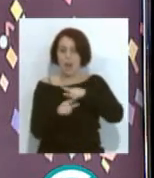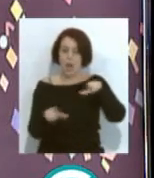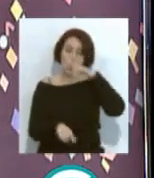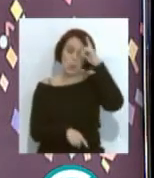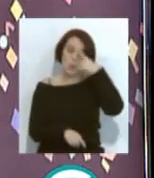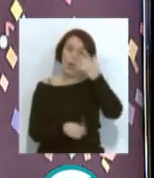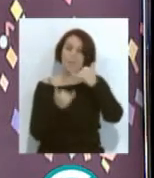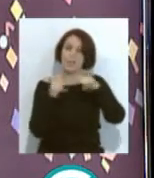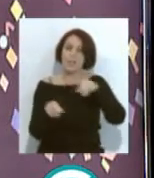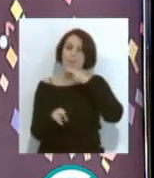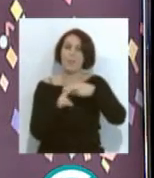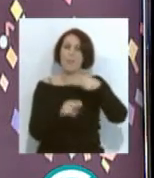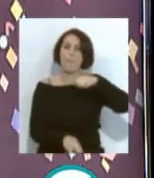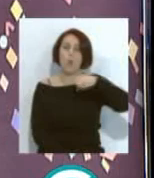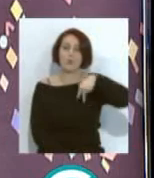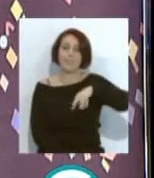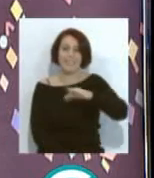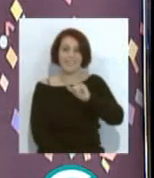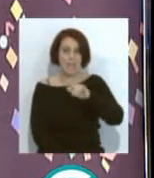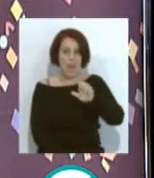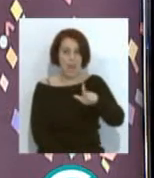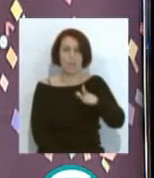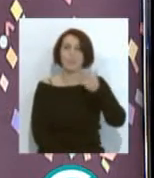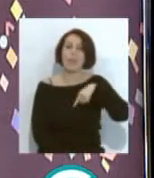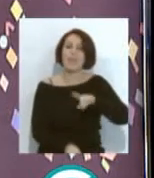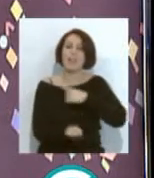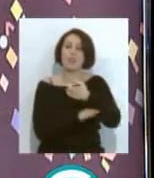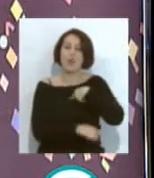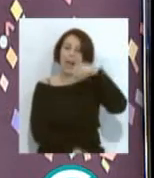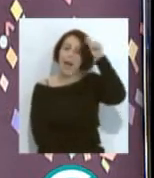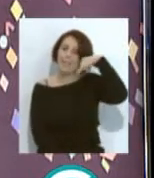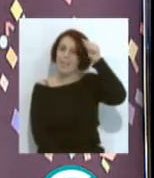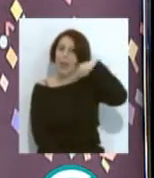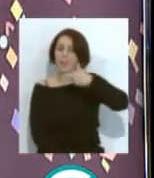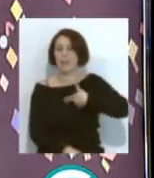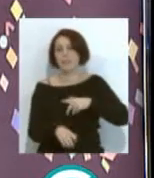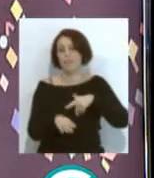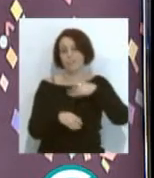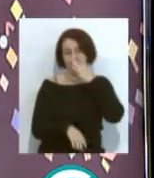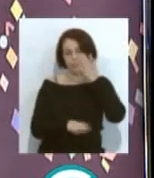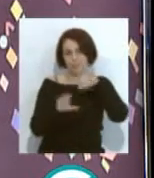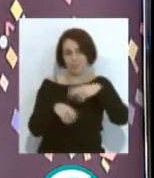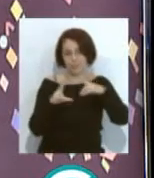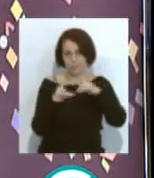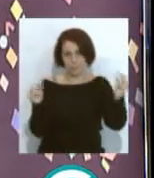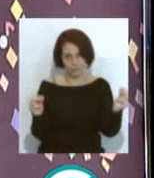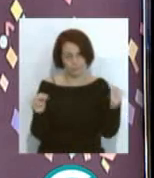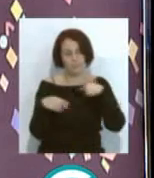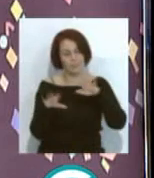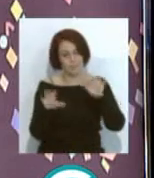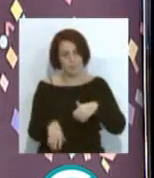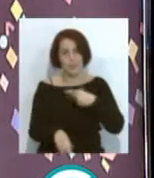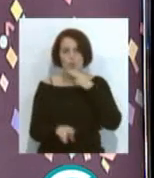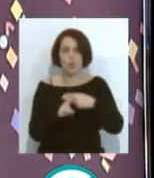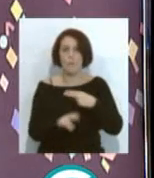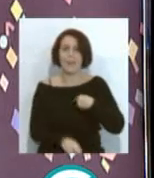de la Fiesta, Antonio Montiel, y también el director de la Cátedra del Carnaval de Cádiz de la Universidad de Cádiz,